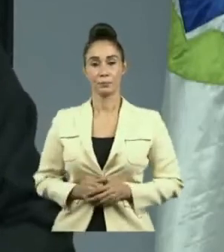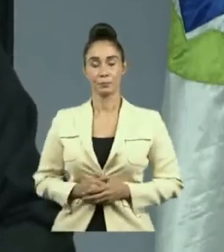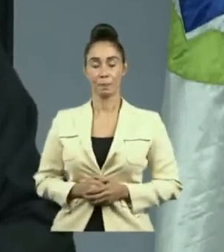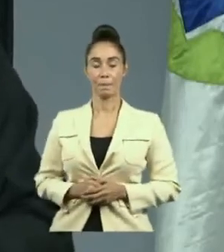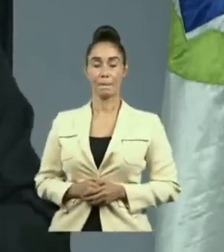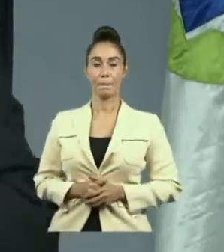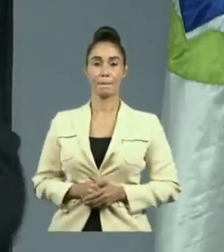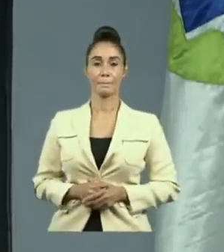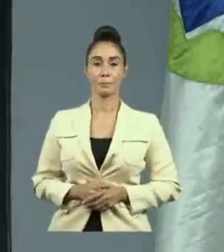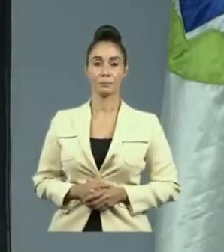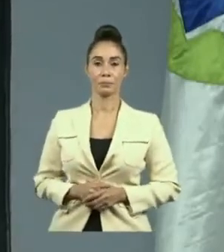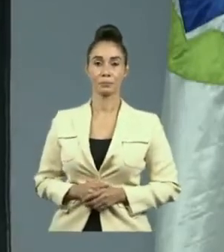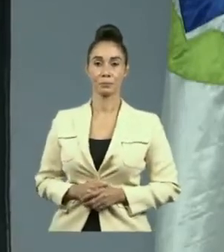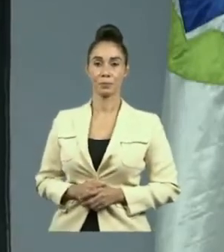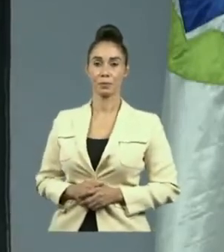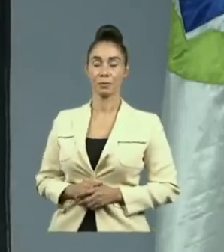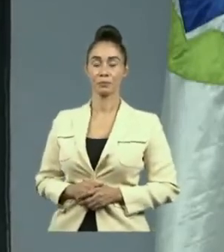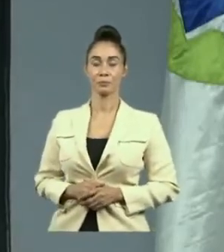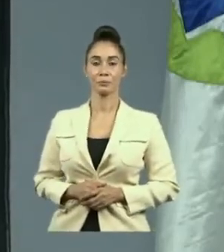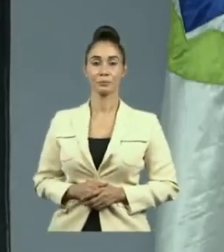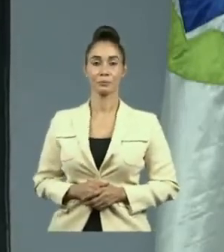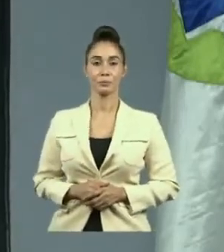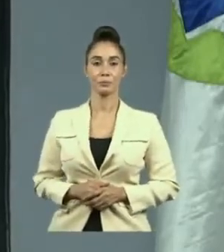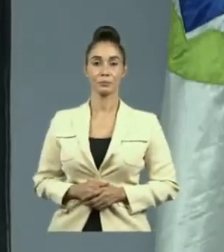igualmente informamos